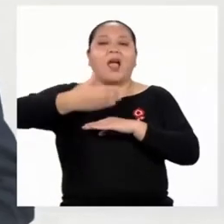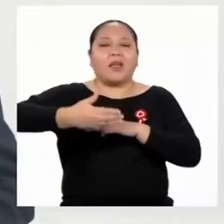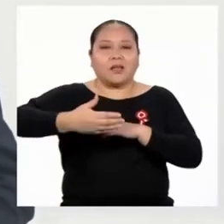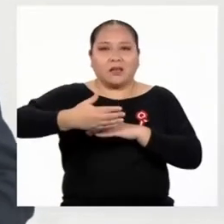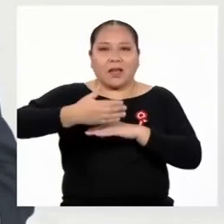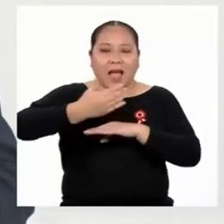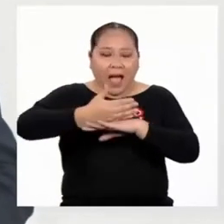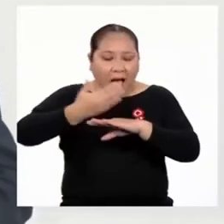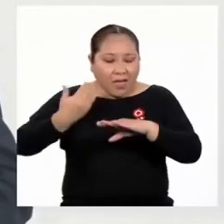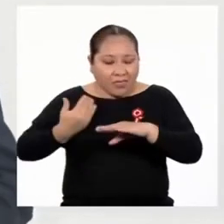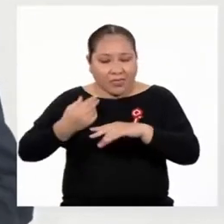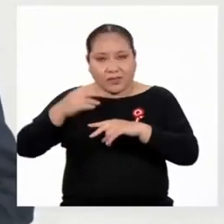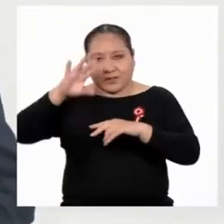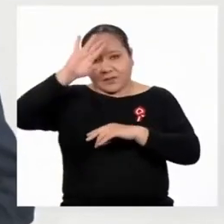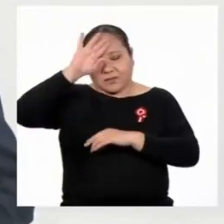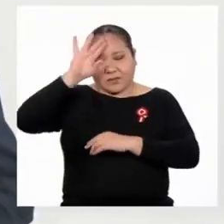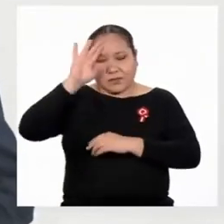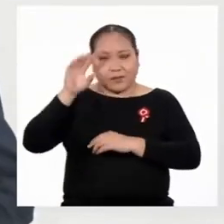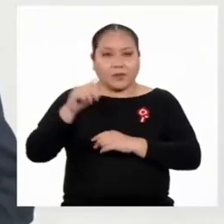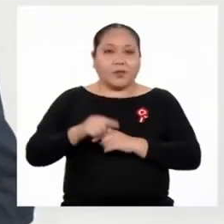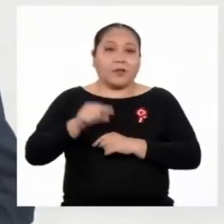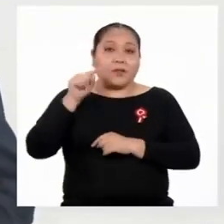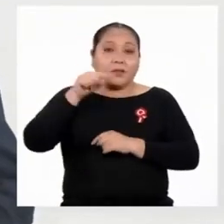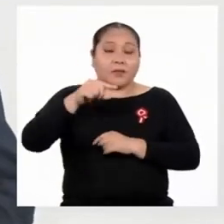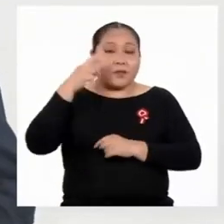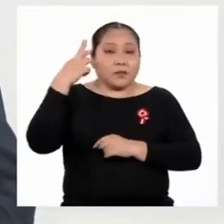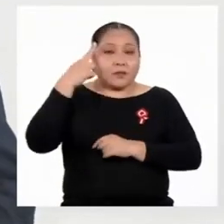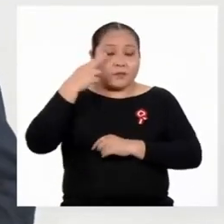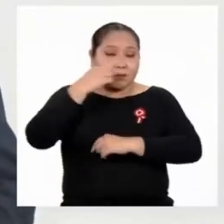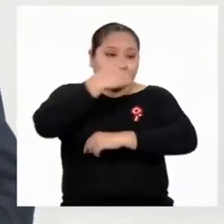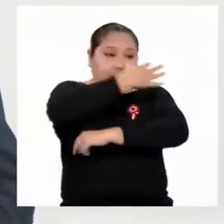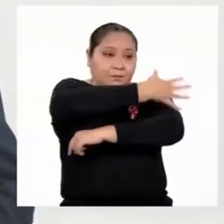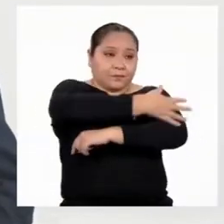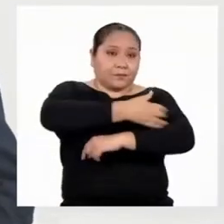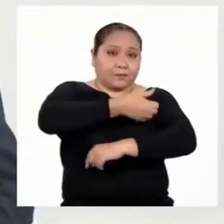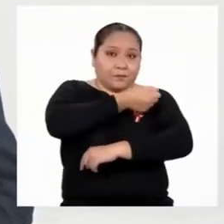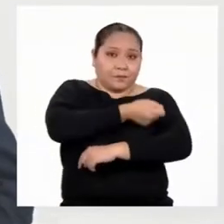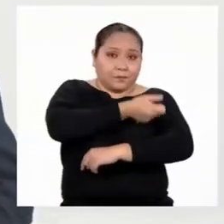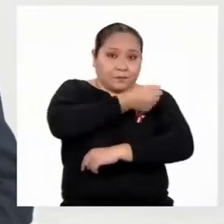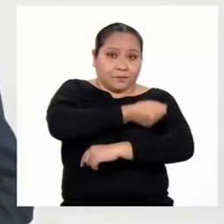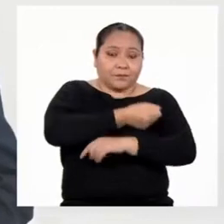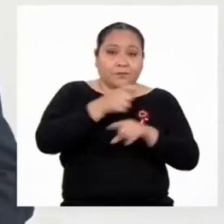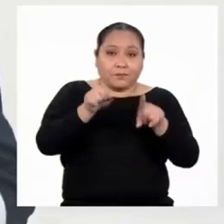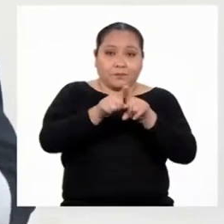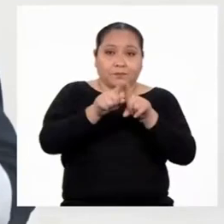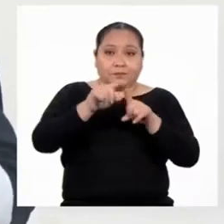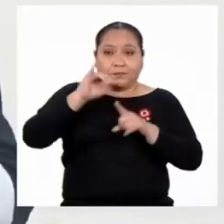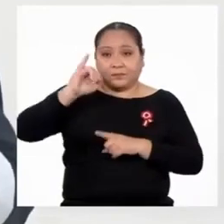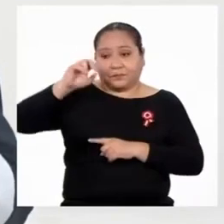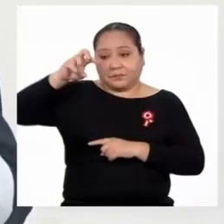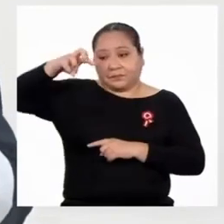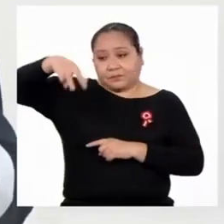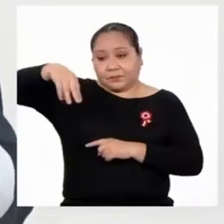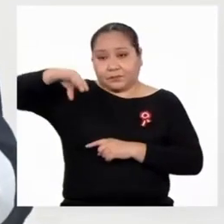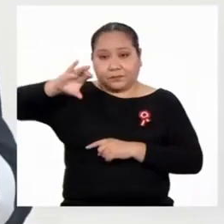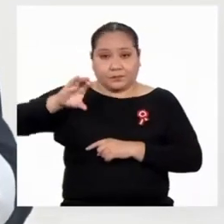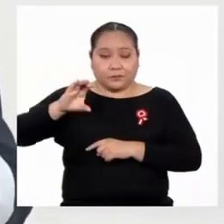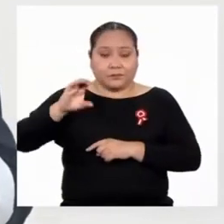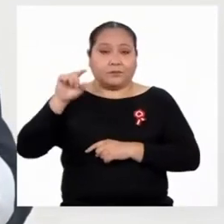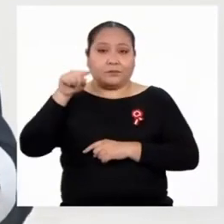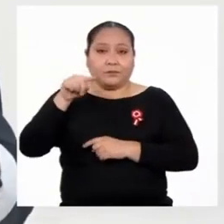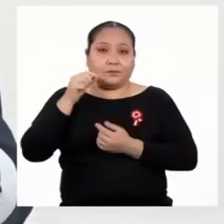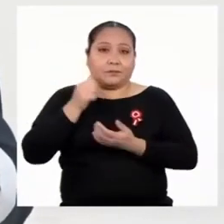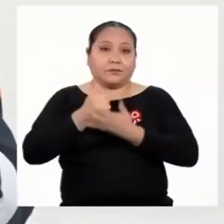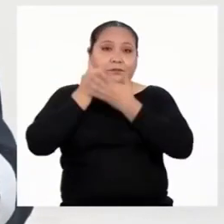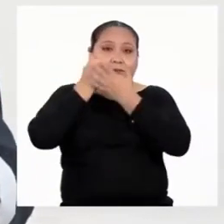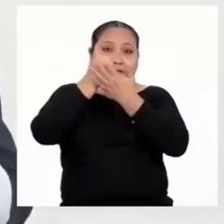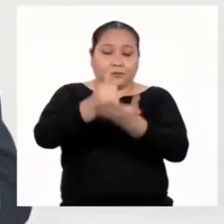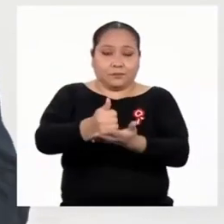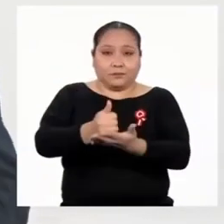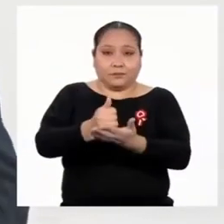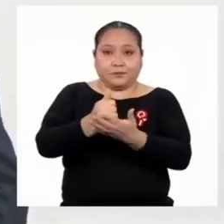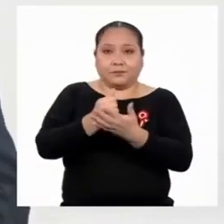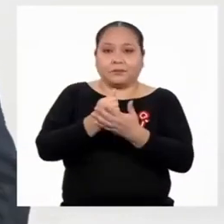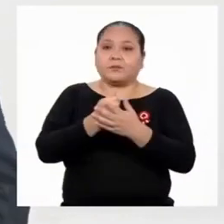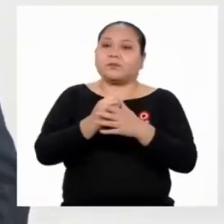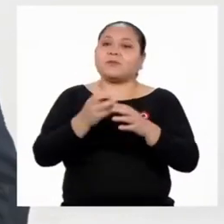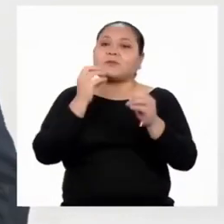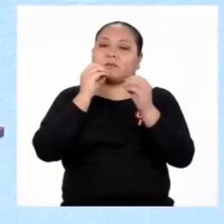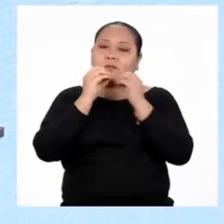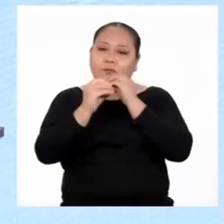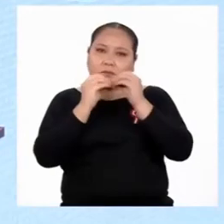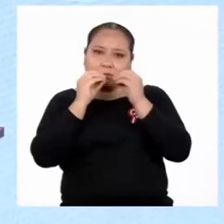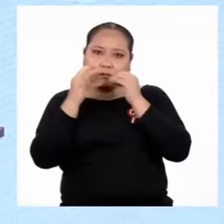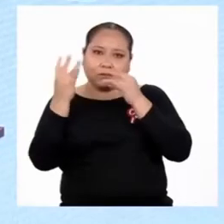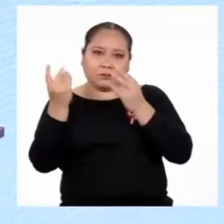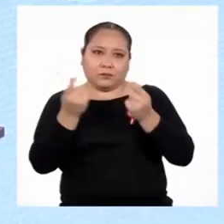Por eso, medir la presión arterial y el índice de masa corporal nos ayudará mucho a tomar acción a